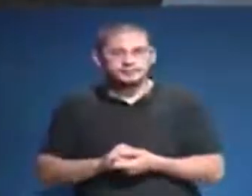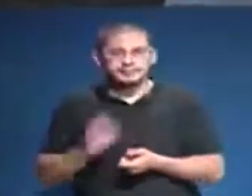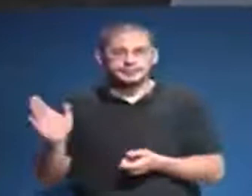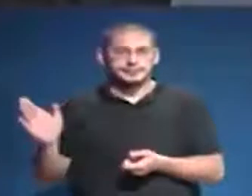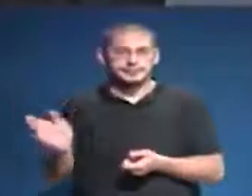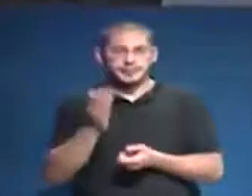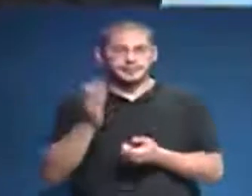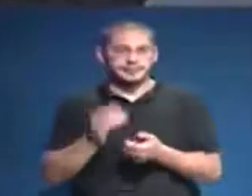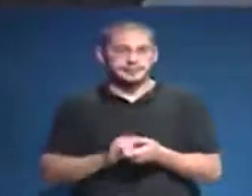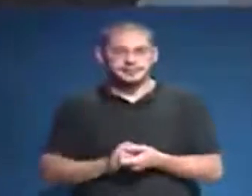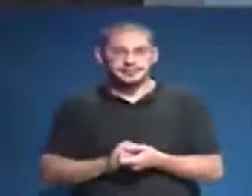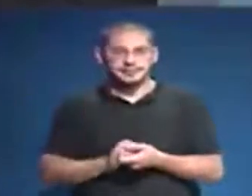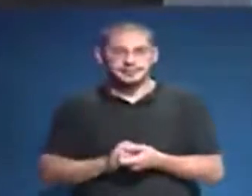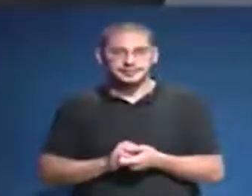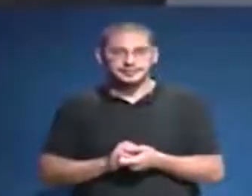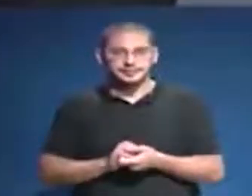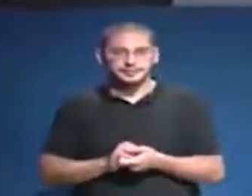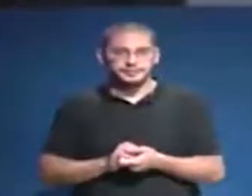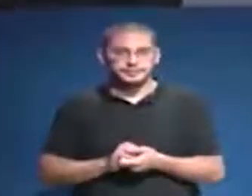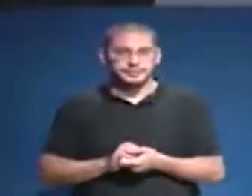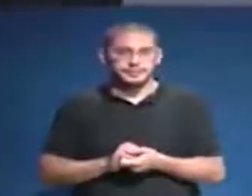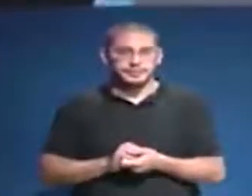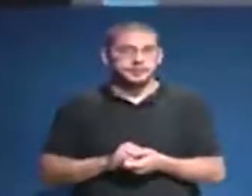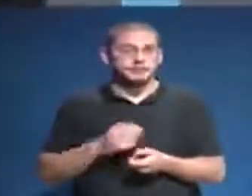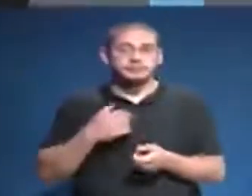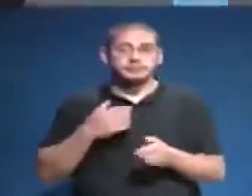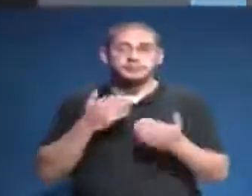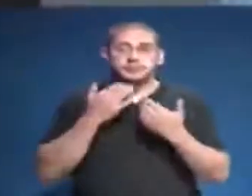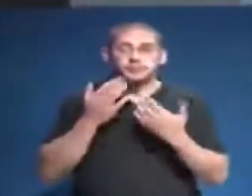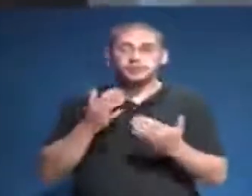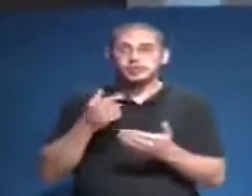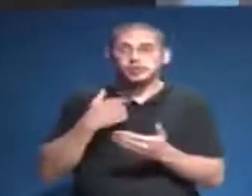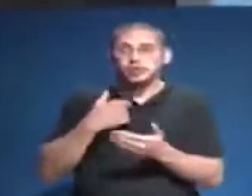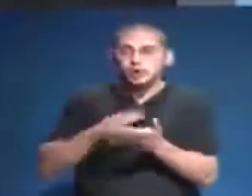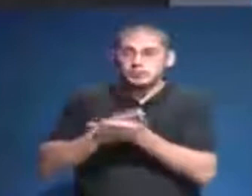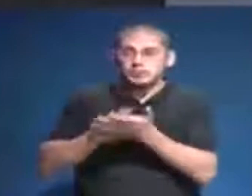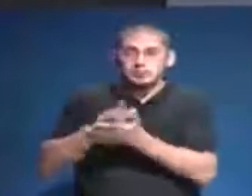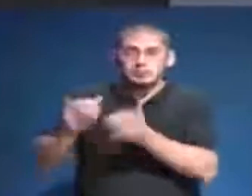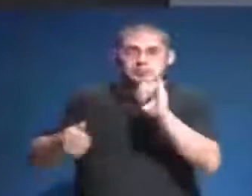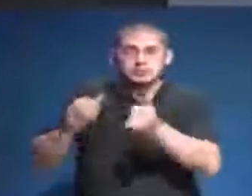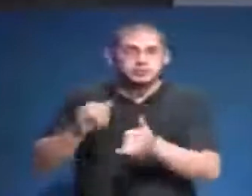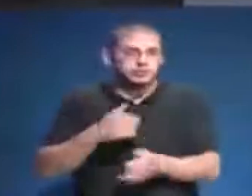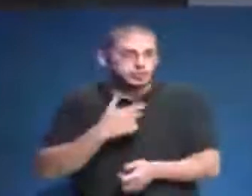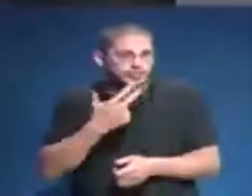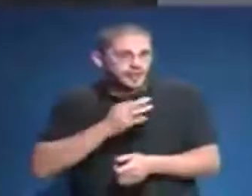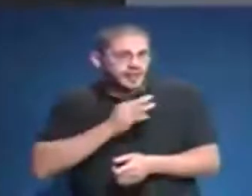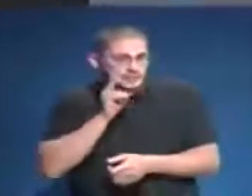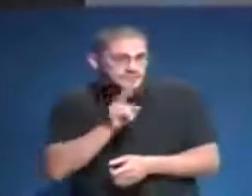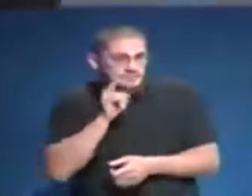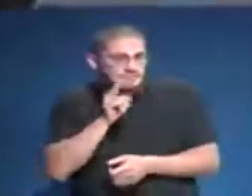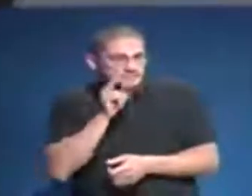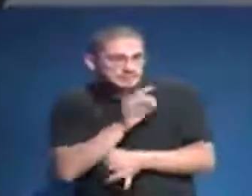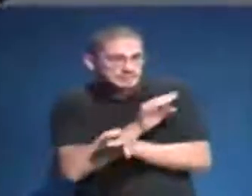Ojo. Bueno, ojo, sí. Que la prueba la hizo. Bueno, Convencía que tenía que convencer. Habrá visto algo que yo en 3 años no vi ni una sola